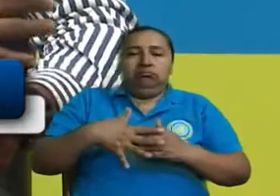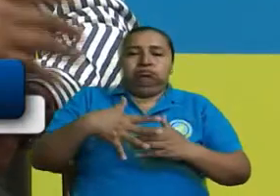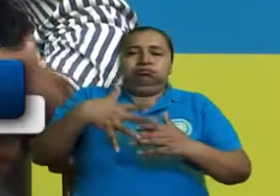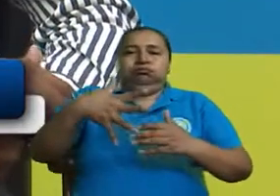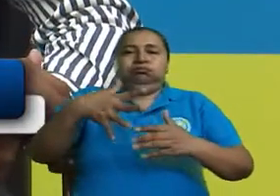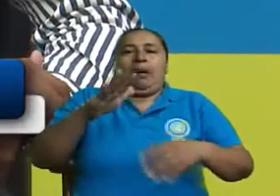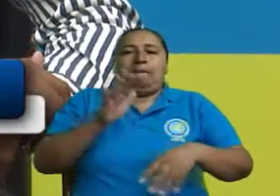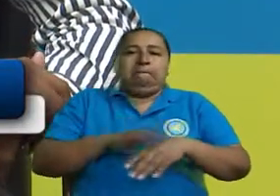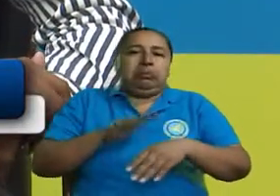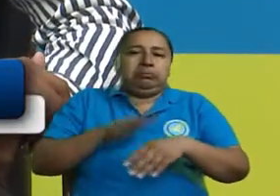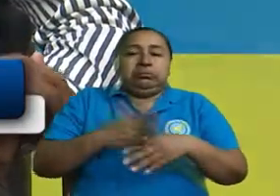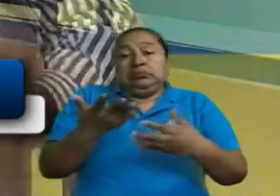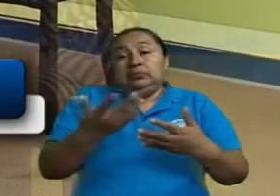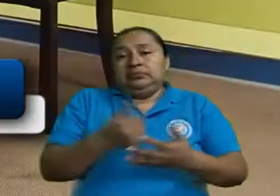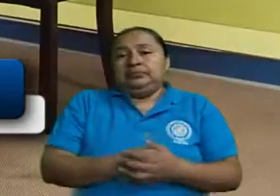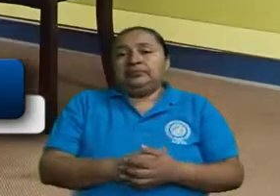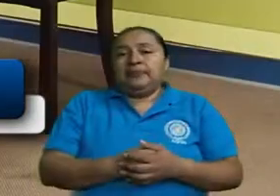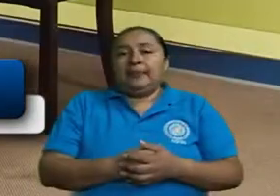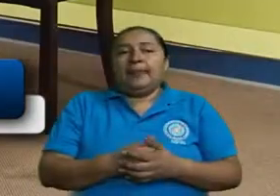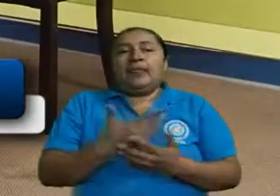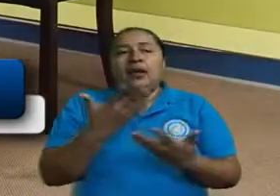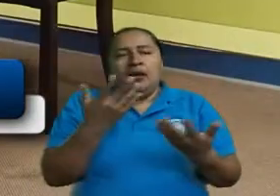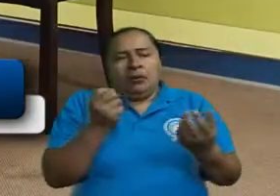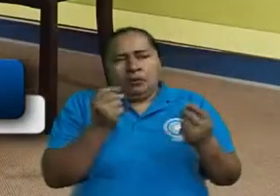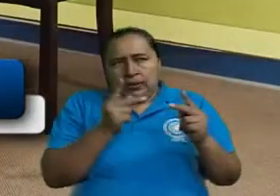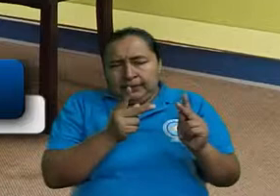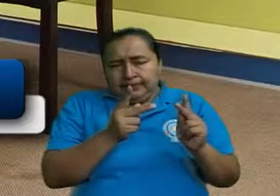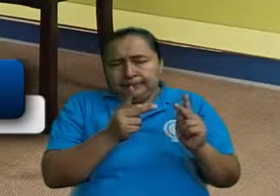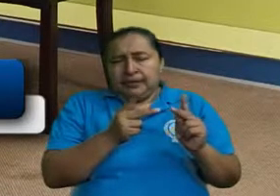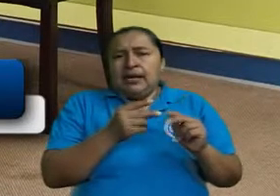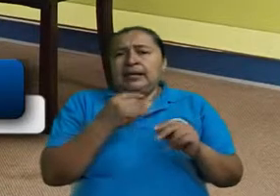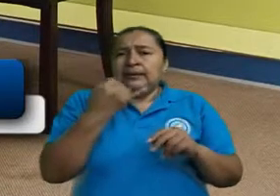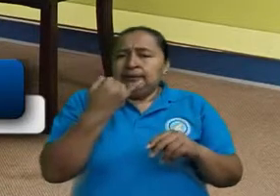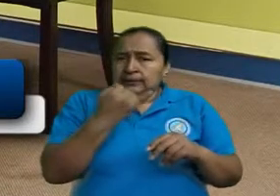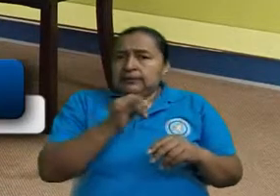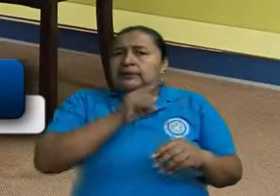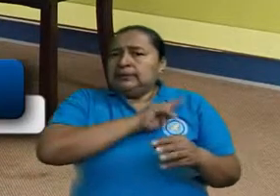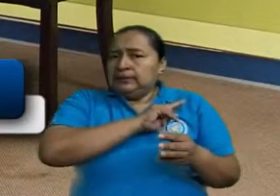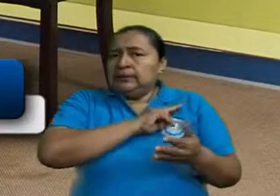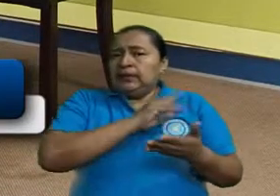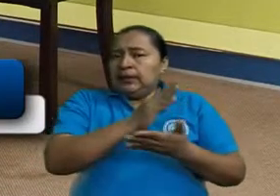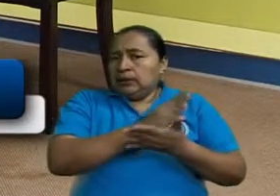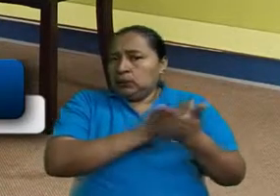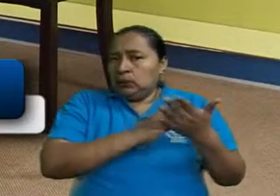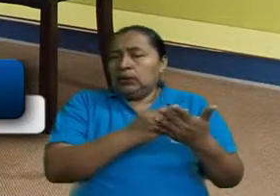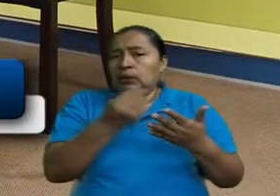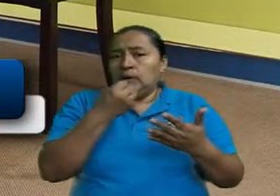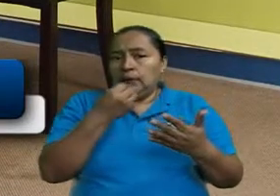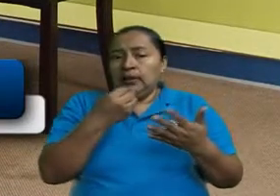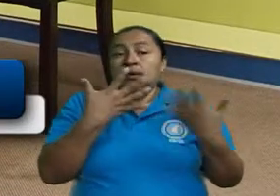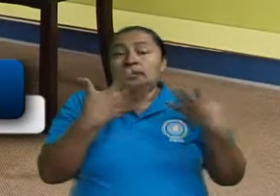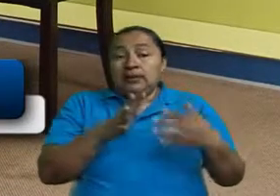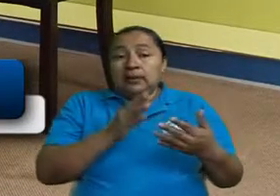bebé. Ok, entonces, sí ya hay cierto alimento, o sea, ya se han hecho